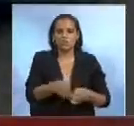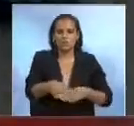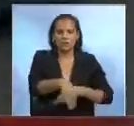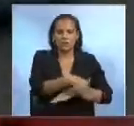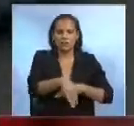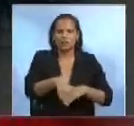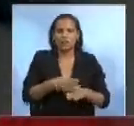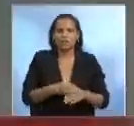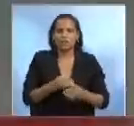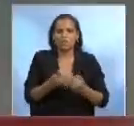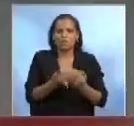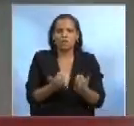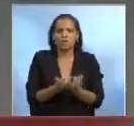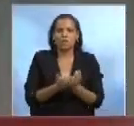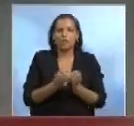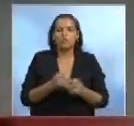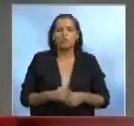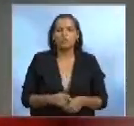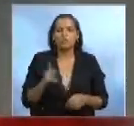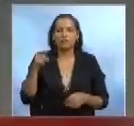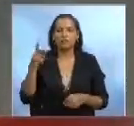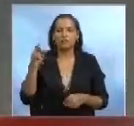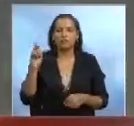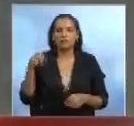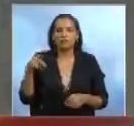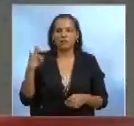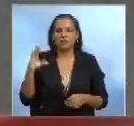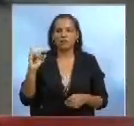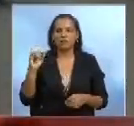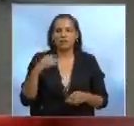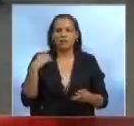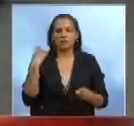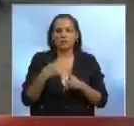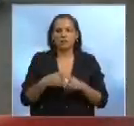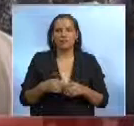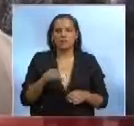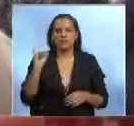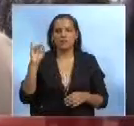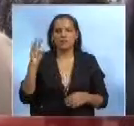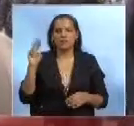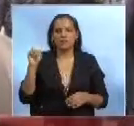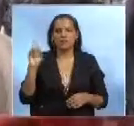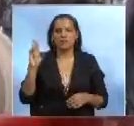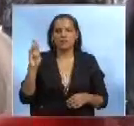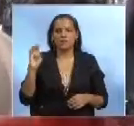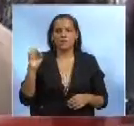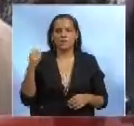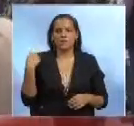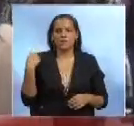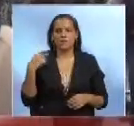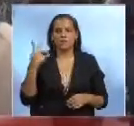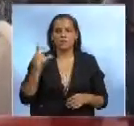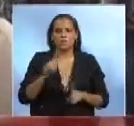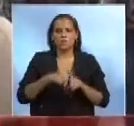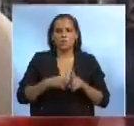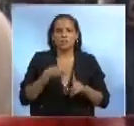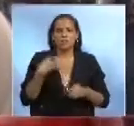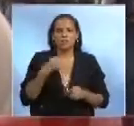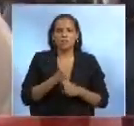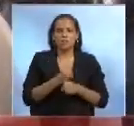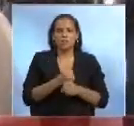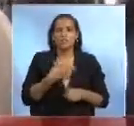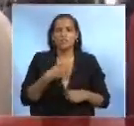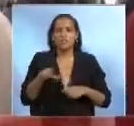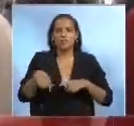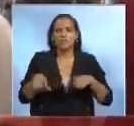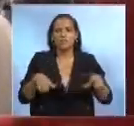vía del Basurero y de las Propicias, desde la policía hasta Imbauto. Tenemos más o menos 3 meses trabajando en ese tramo, ahí